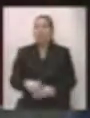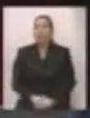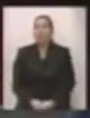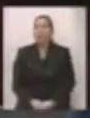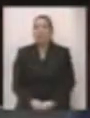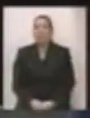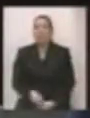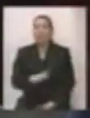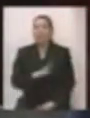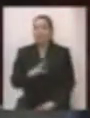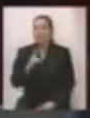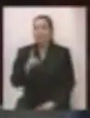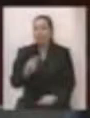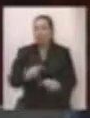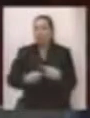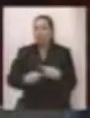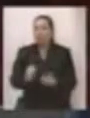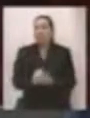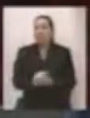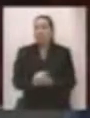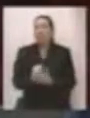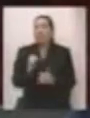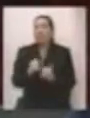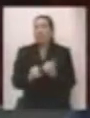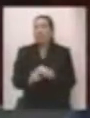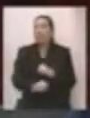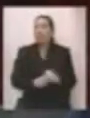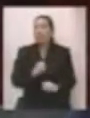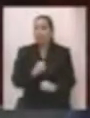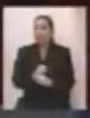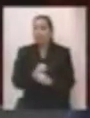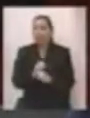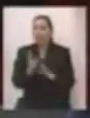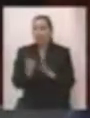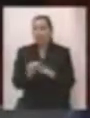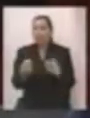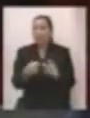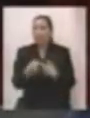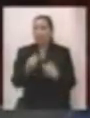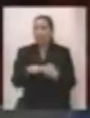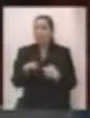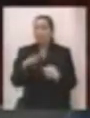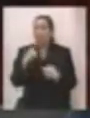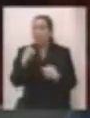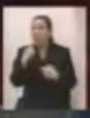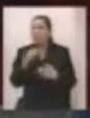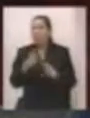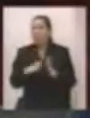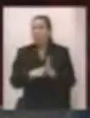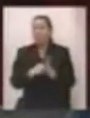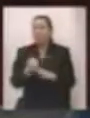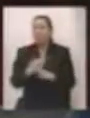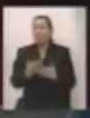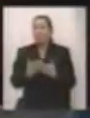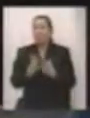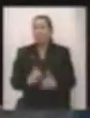adolescentes. El Estado peruano viene fomentando en los últimos años el acceso a Internet entre niños, niñas en etapa de